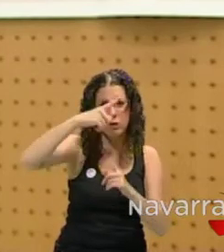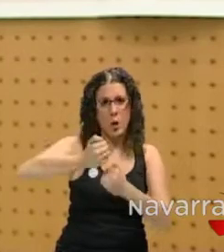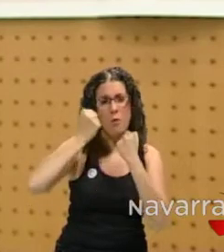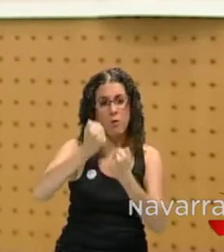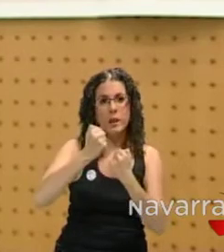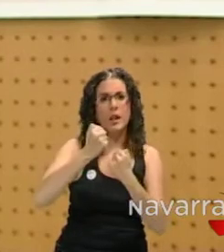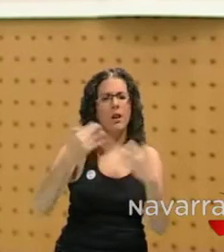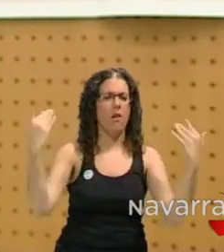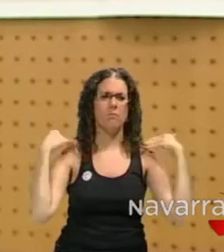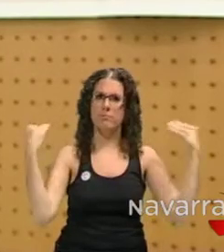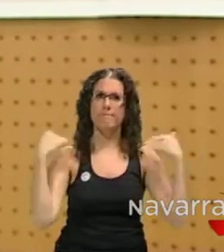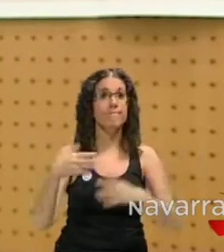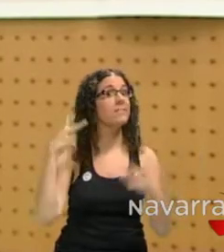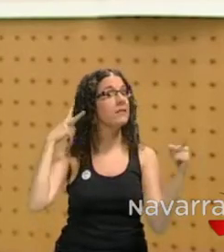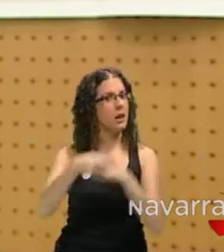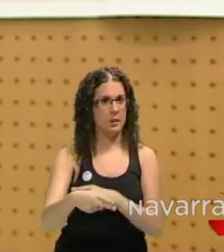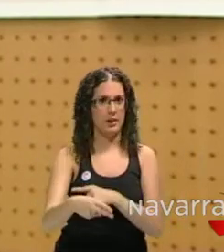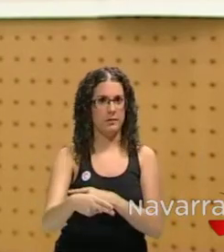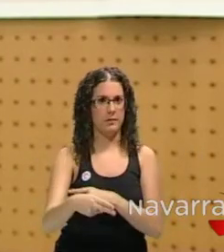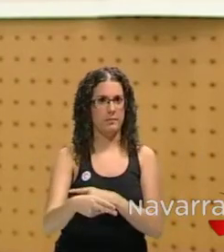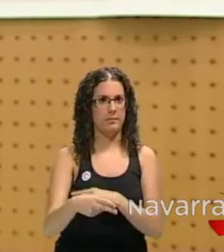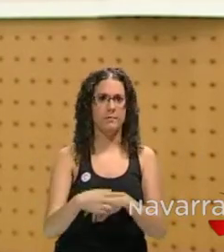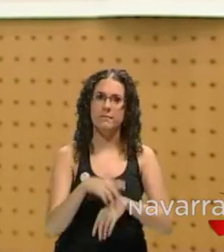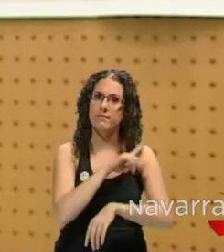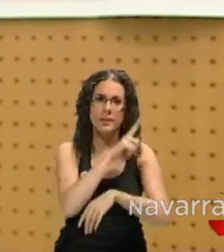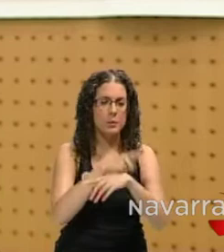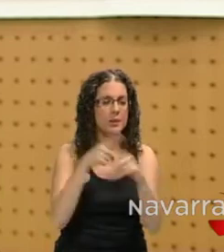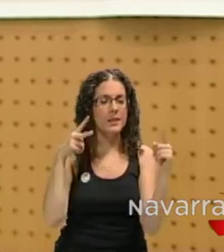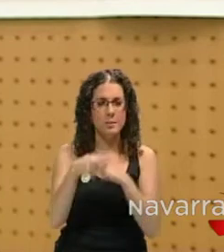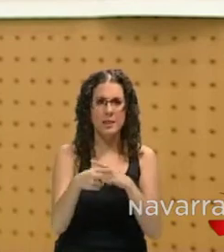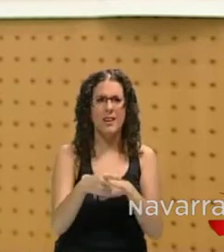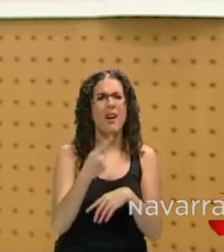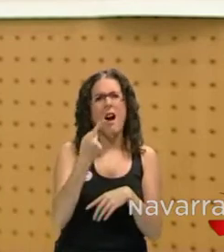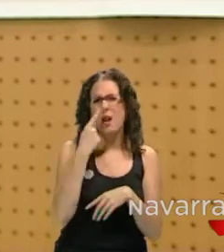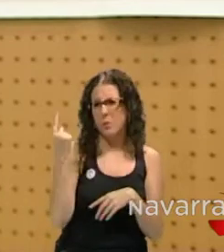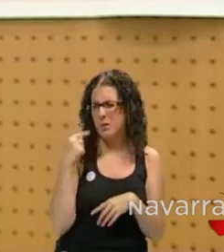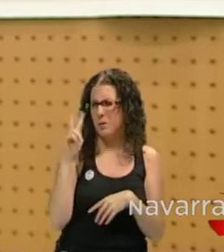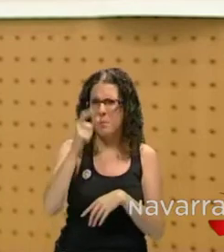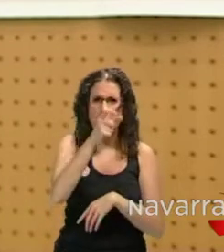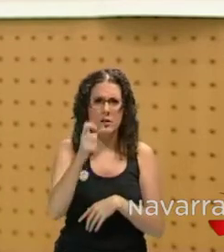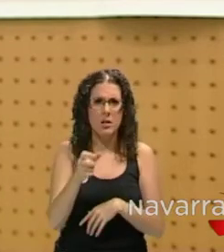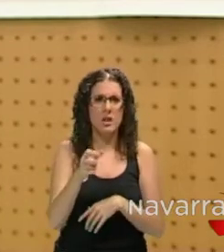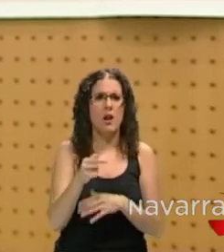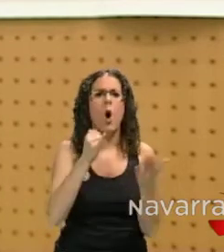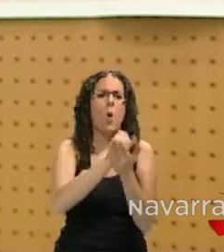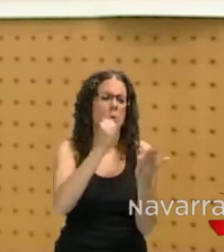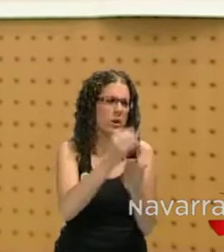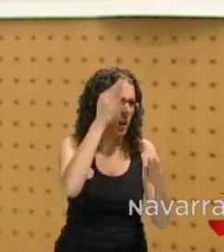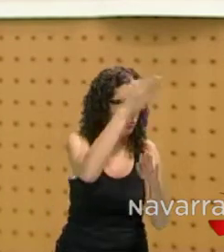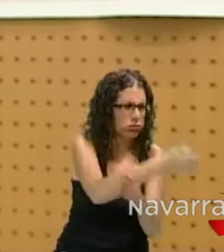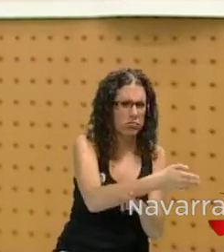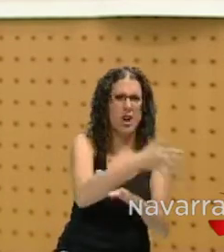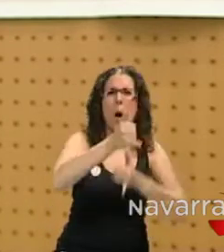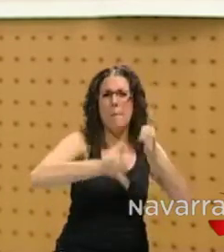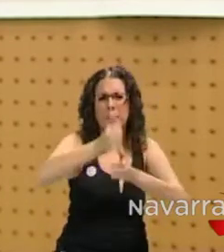es peregrino, gente que había ido en bici al monte, a correr, que se ha ido a la huerta, a las horas centrales